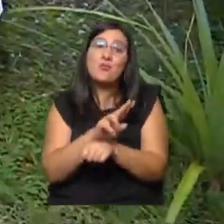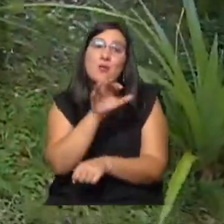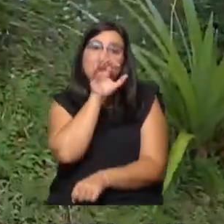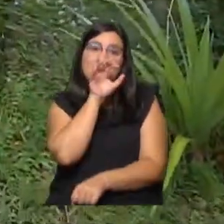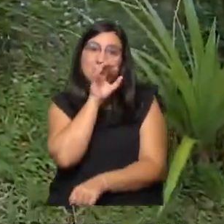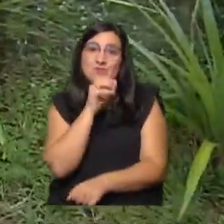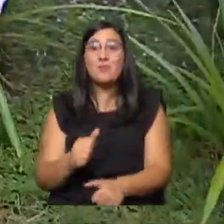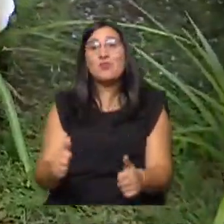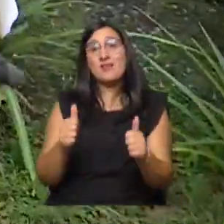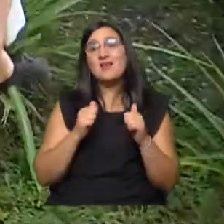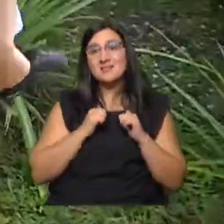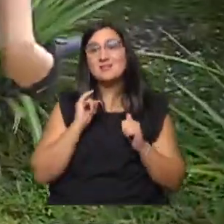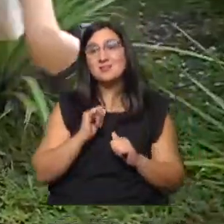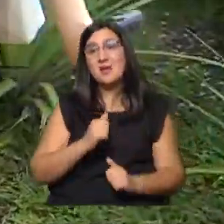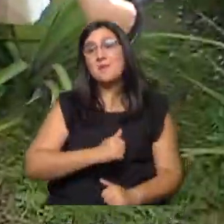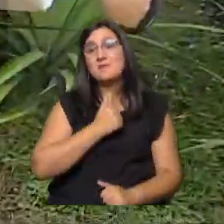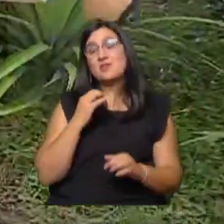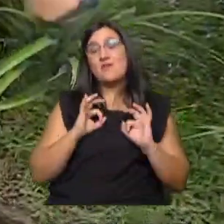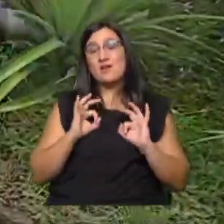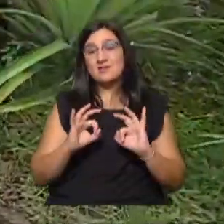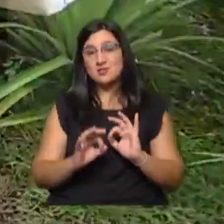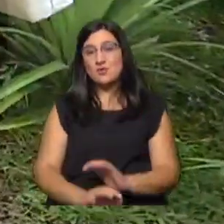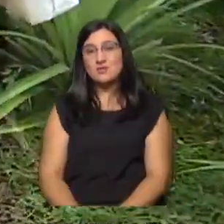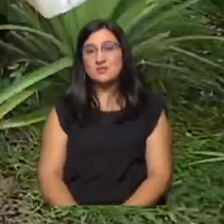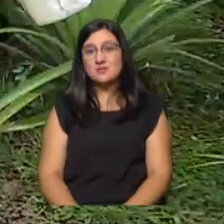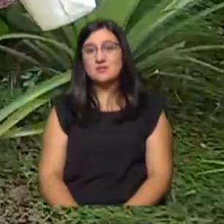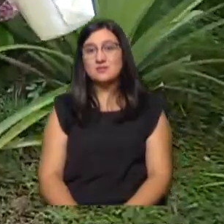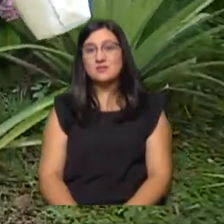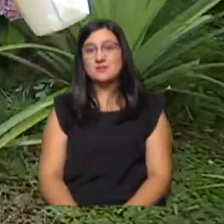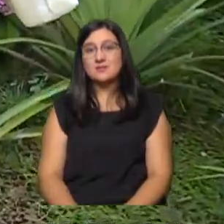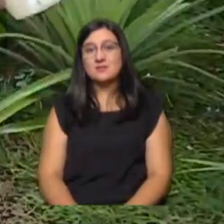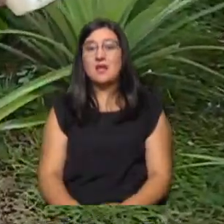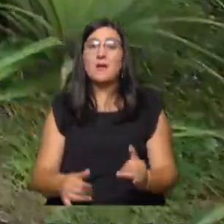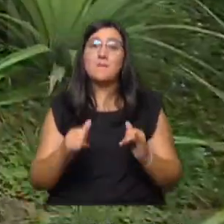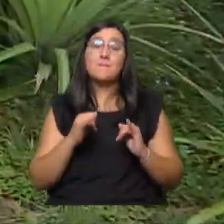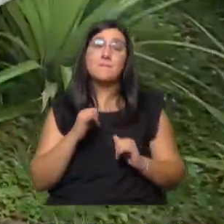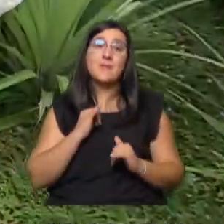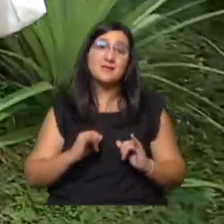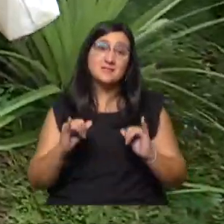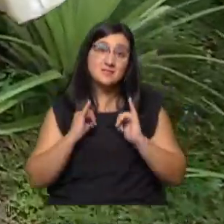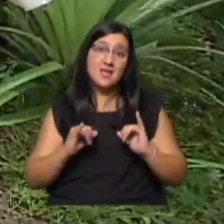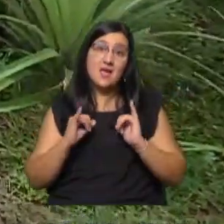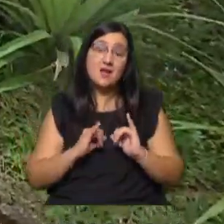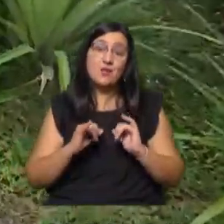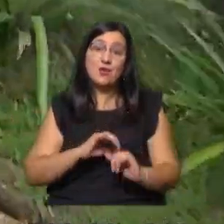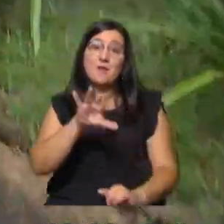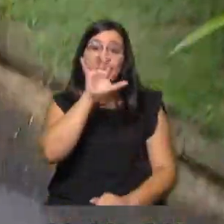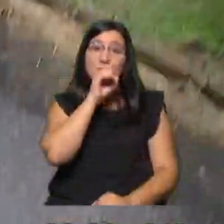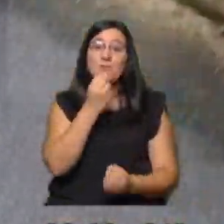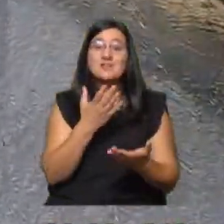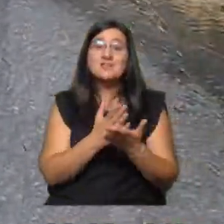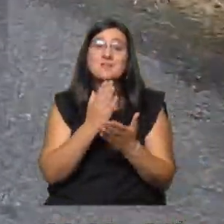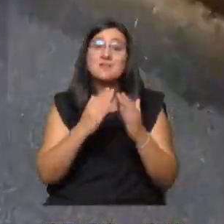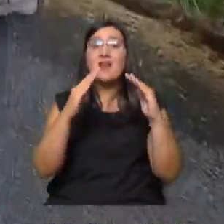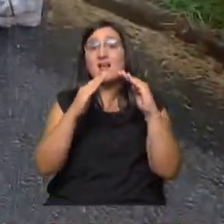descansando. Descansando un poco, sí, aprovechando las vacaciones a pasear el perro, que como siempre está en la casa,